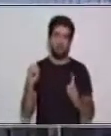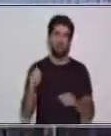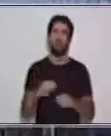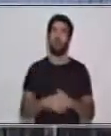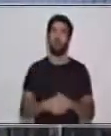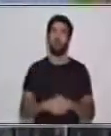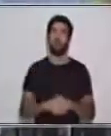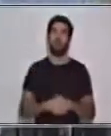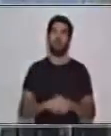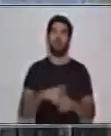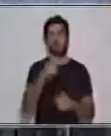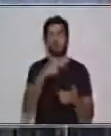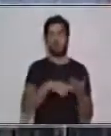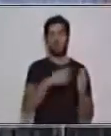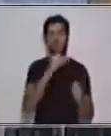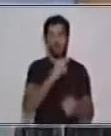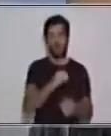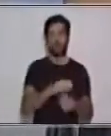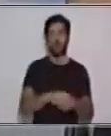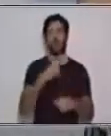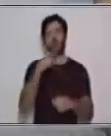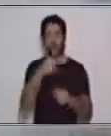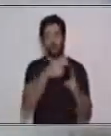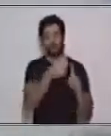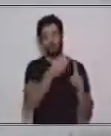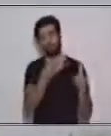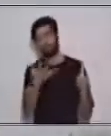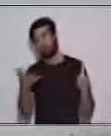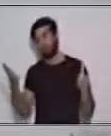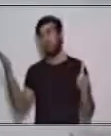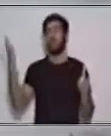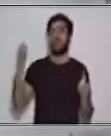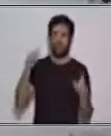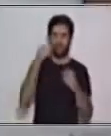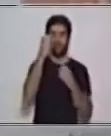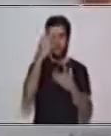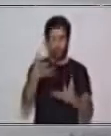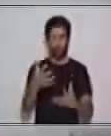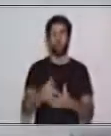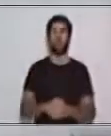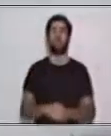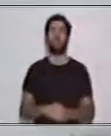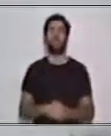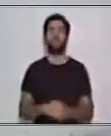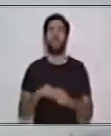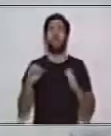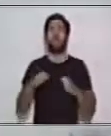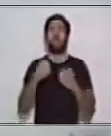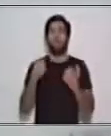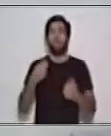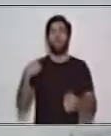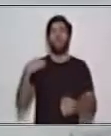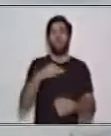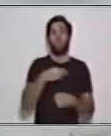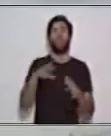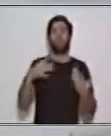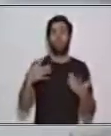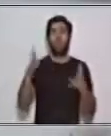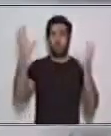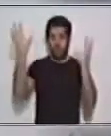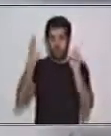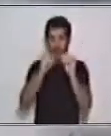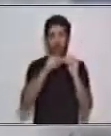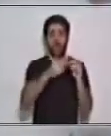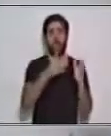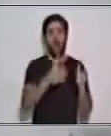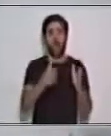hermanos, entonces los representamos con 0. Y esos son los datos. Entonces lo que vamos a hacer ahora es ordenar estos datos